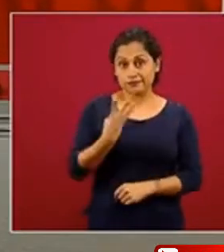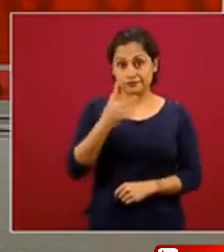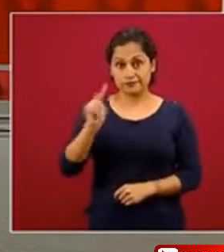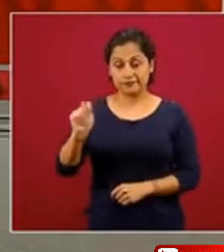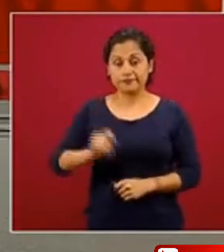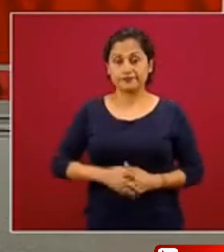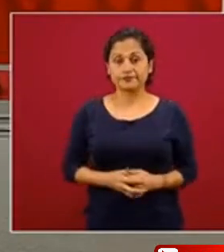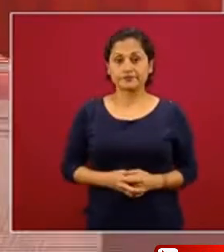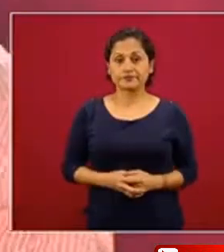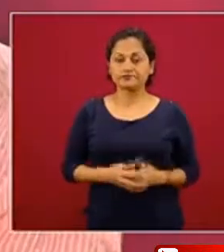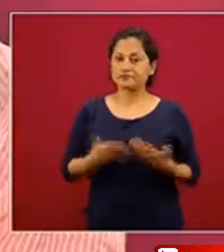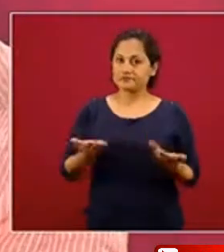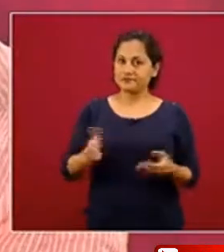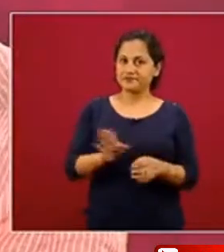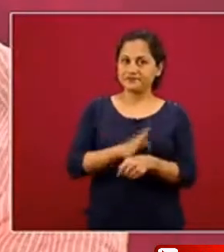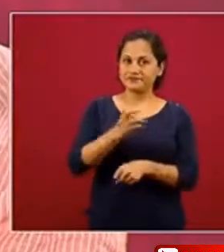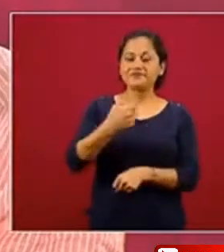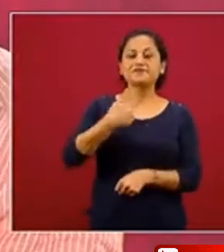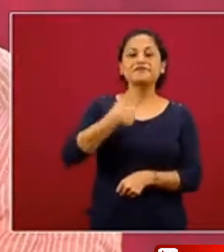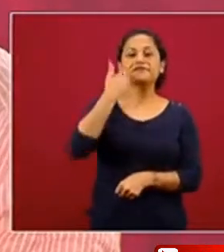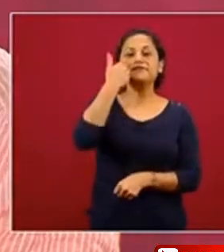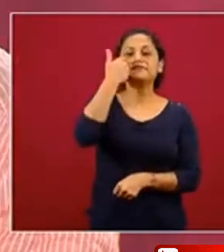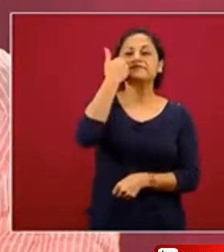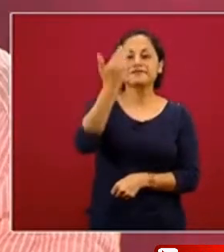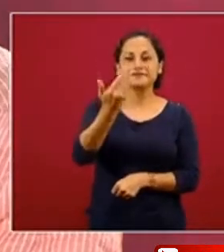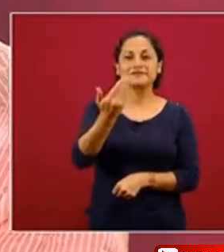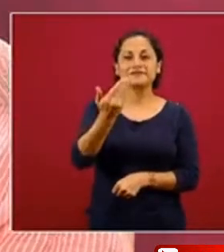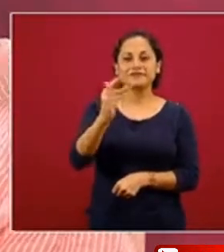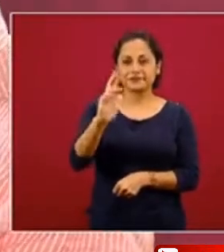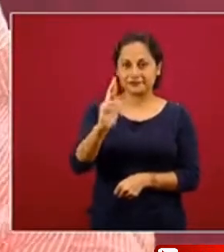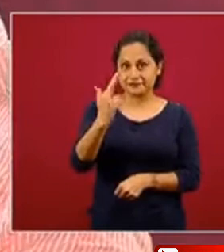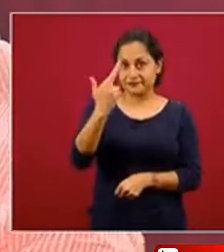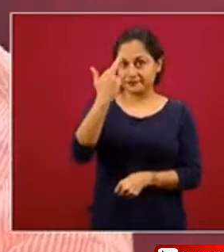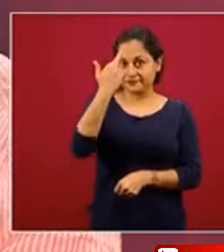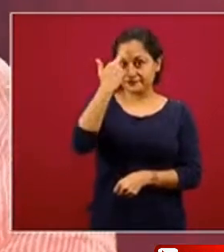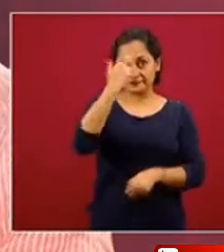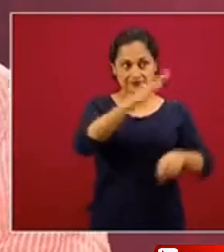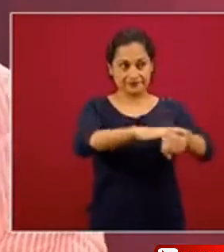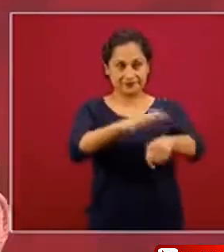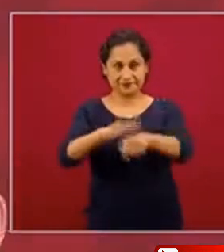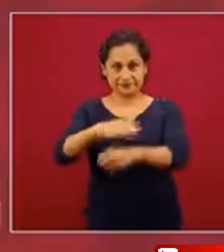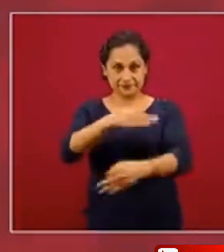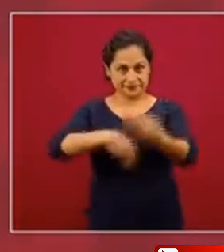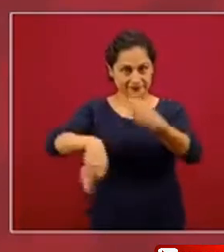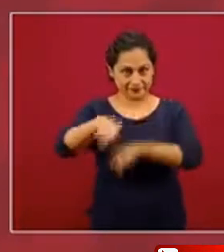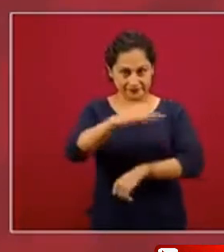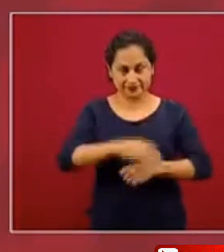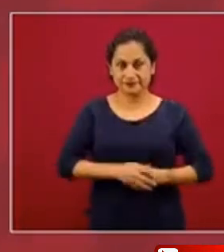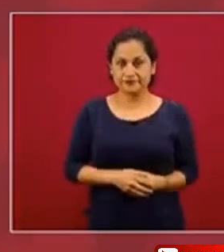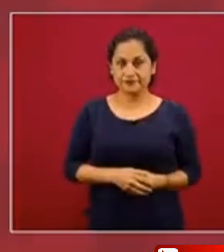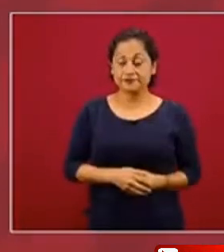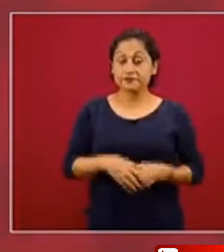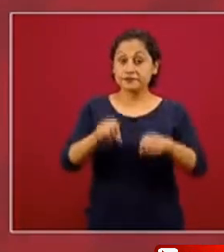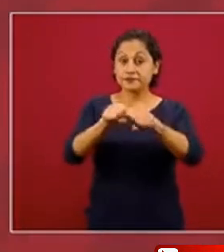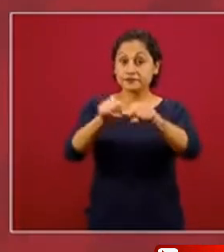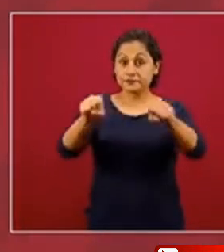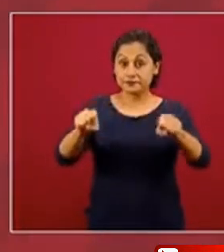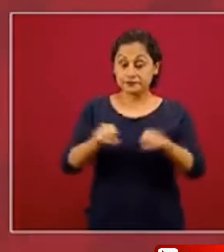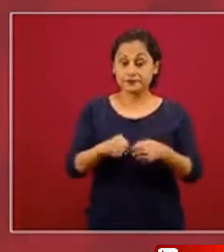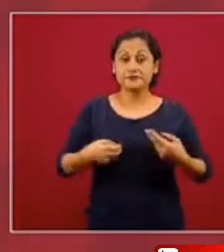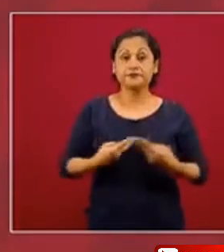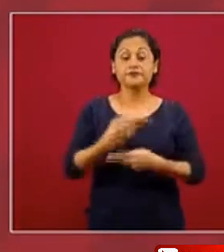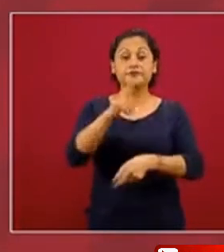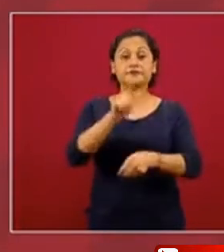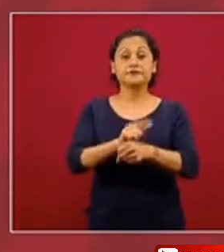quisiera recordarle a la población, minutos antes de ver el video, la transformación del Sistema Nacional de Salud lo que